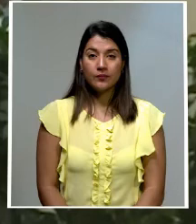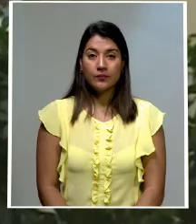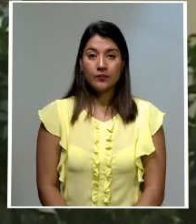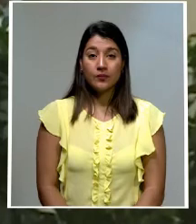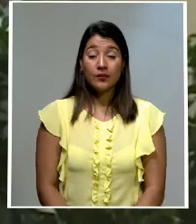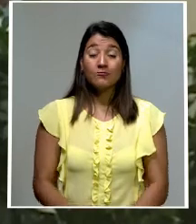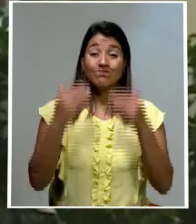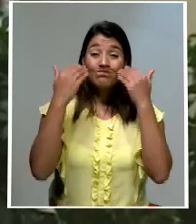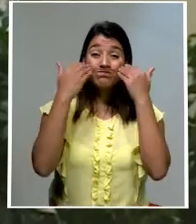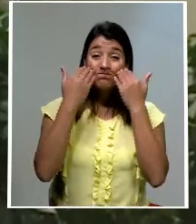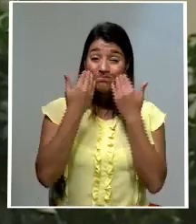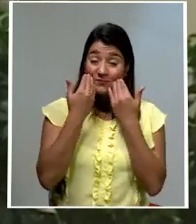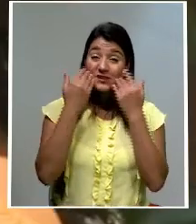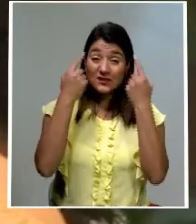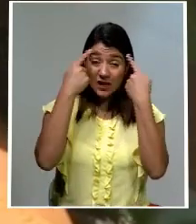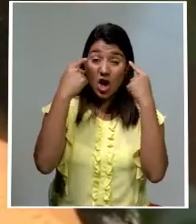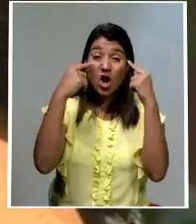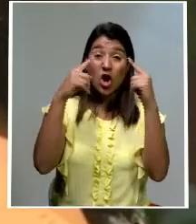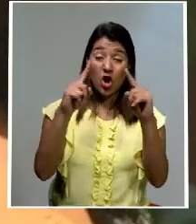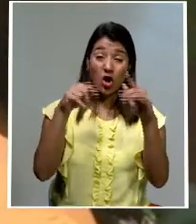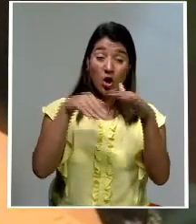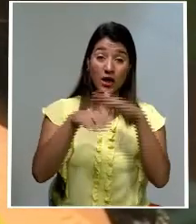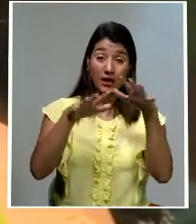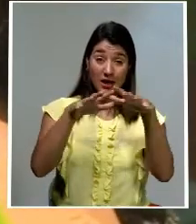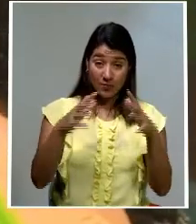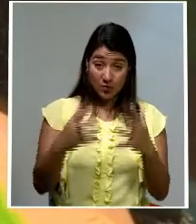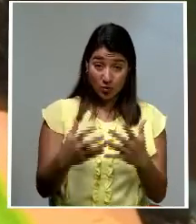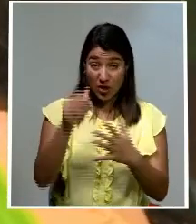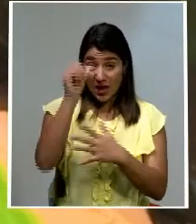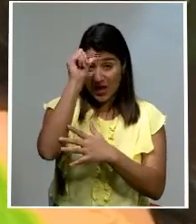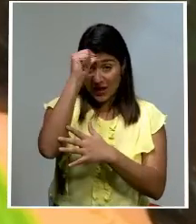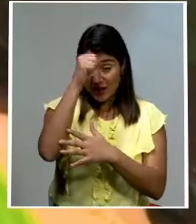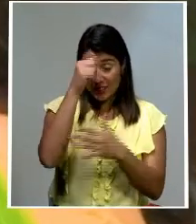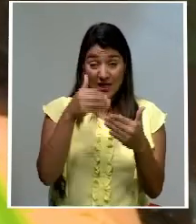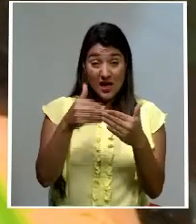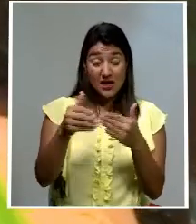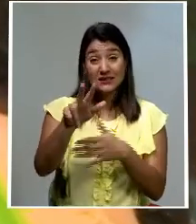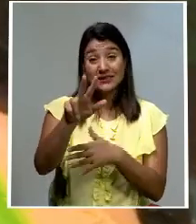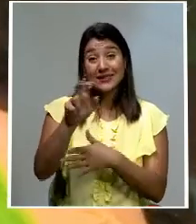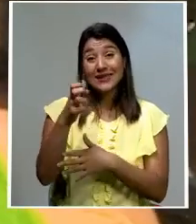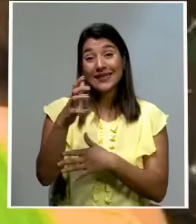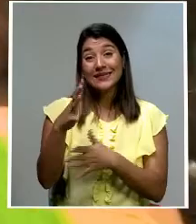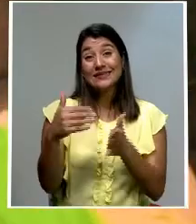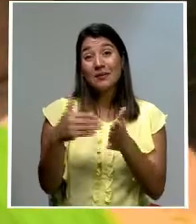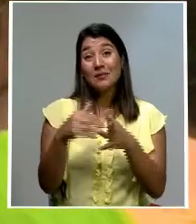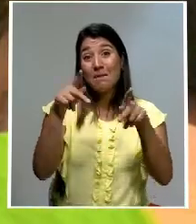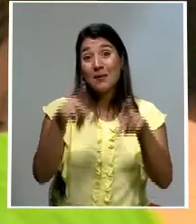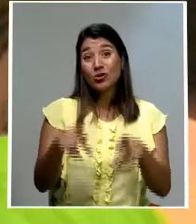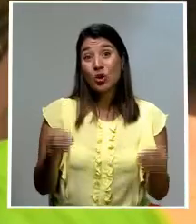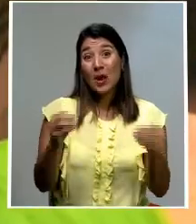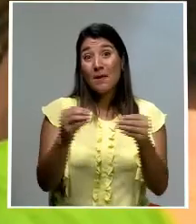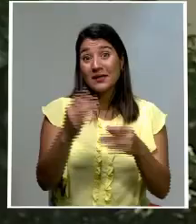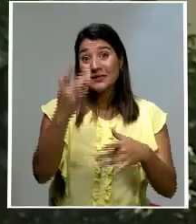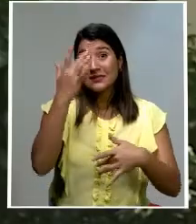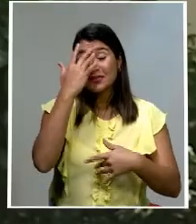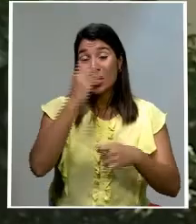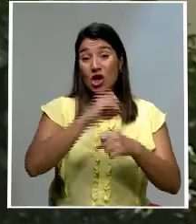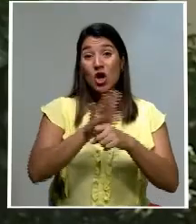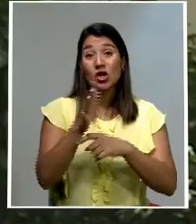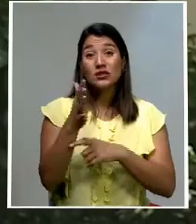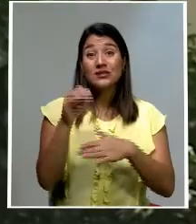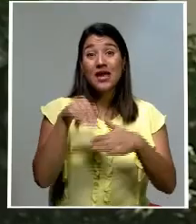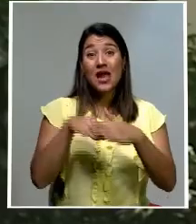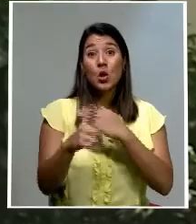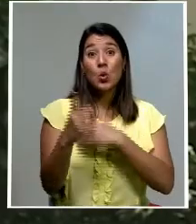Un triste récord mundial. India registró casi 315.000 nuevos casos de coronavirus en 24 horas, un